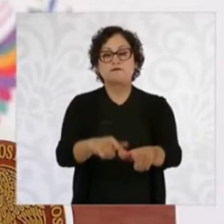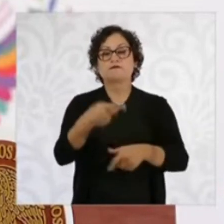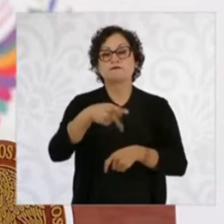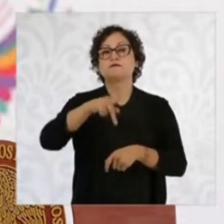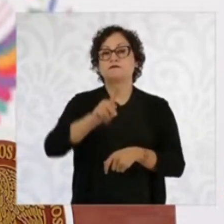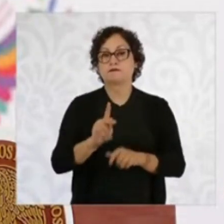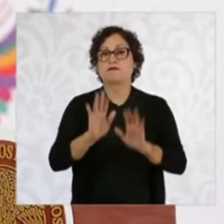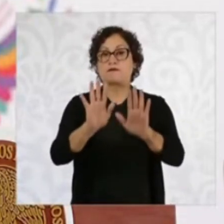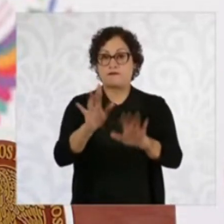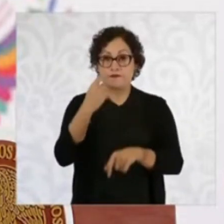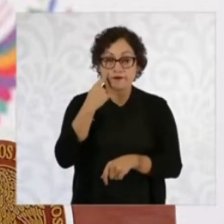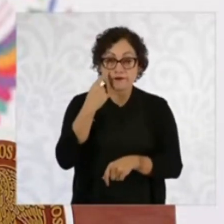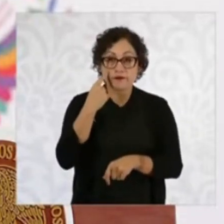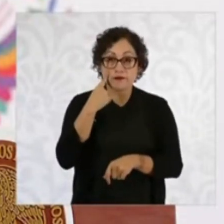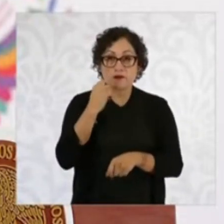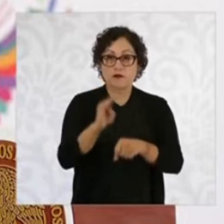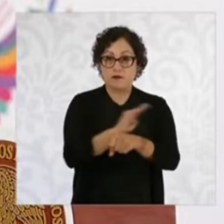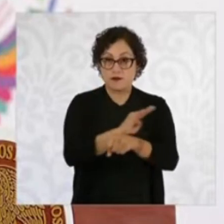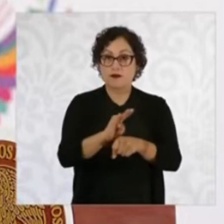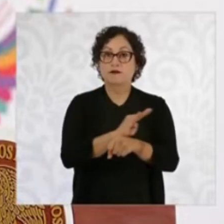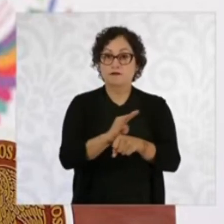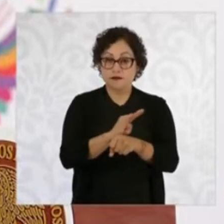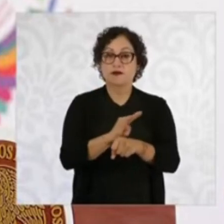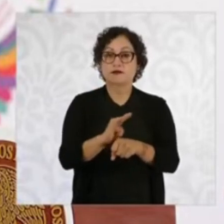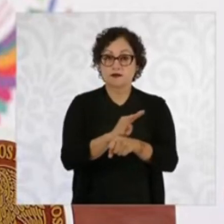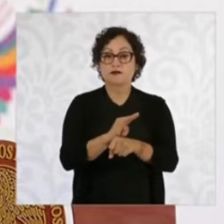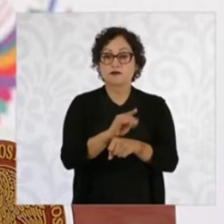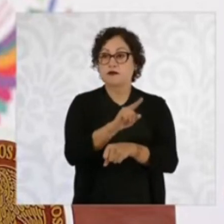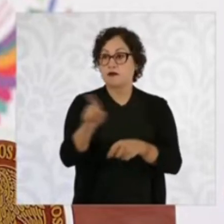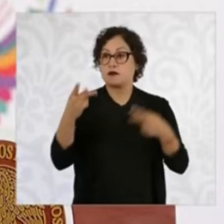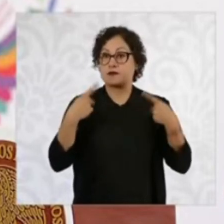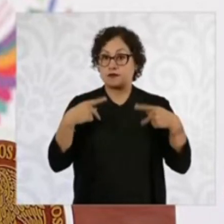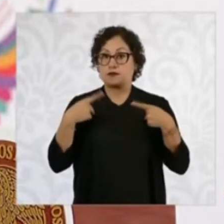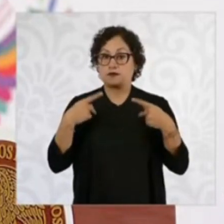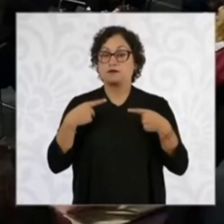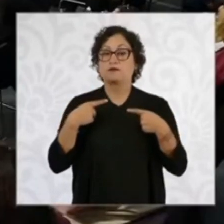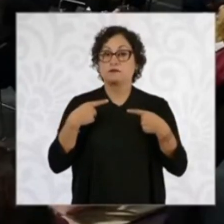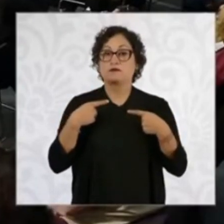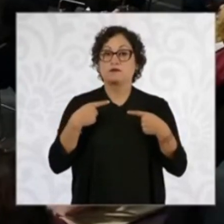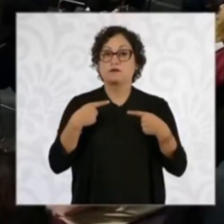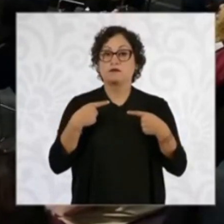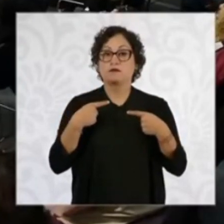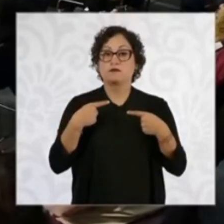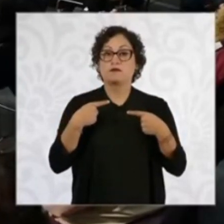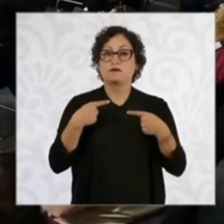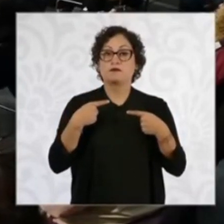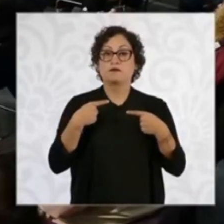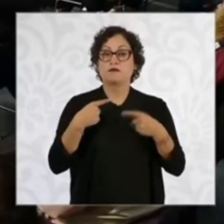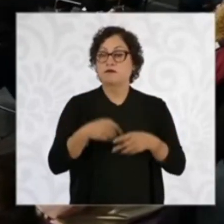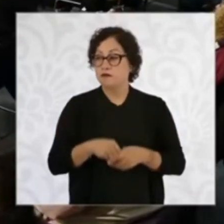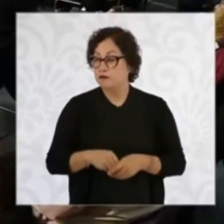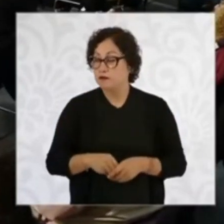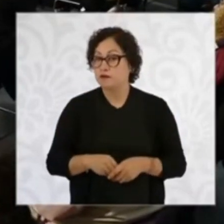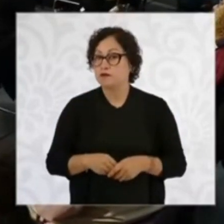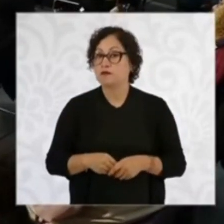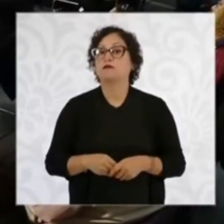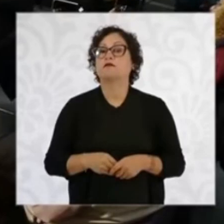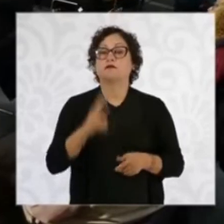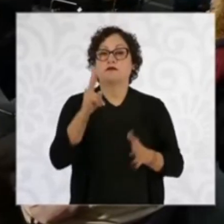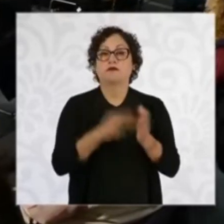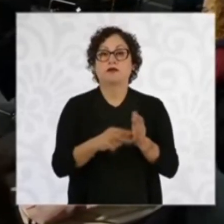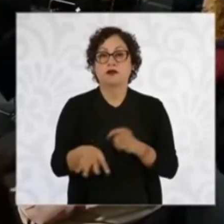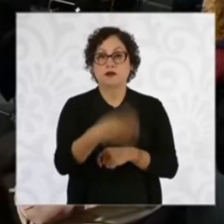Vienen los beneficios para los que tienen créditos de 2014, es así, ¿no? De 2014 y hasta